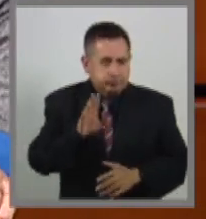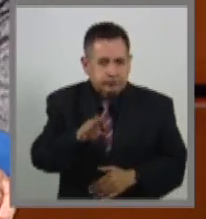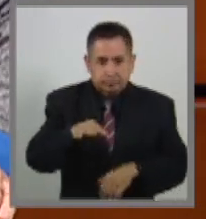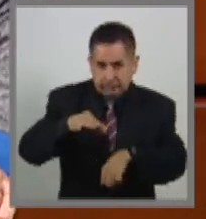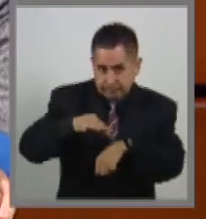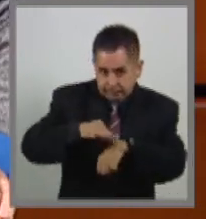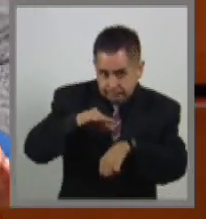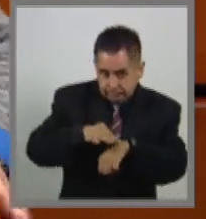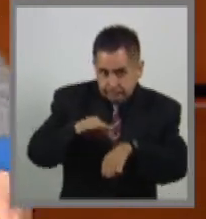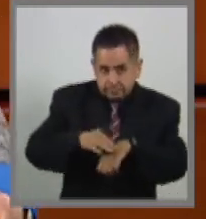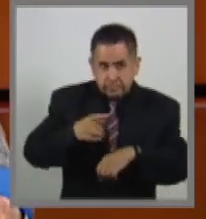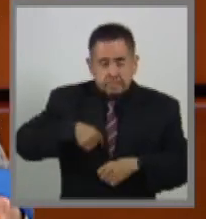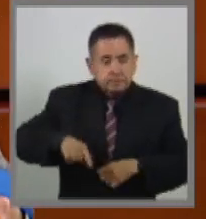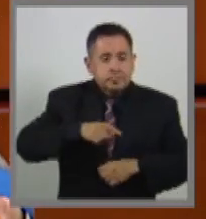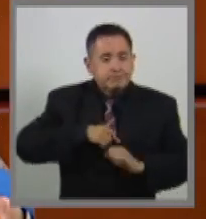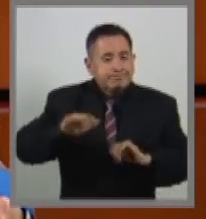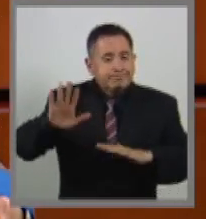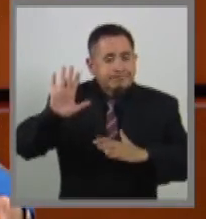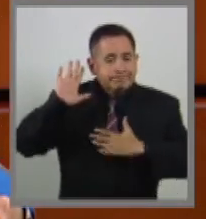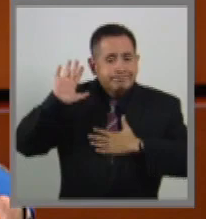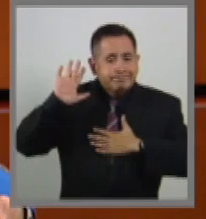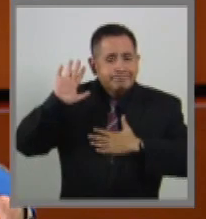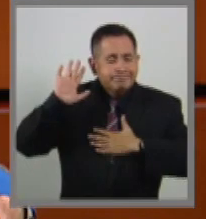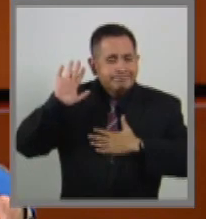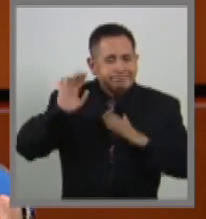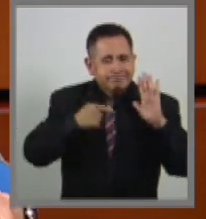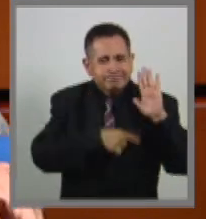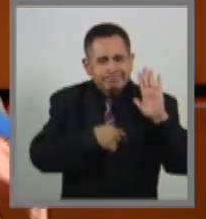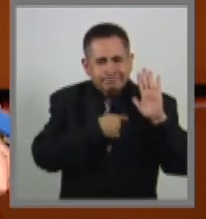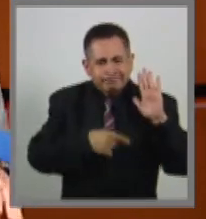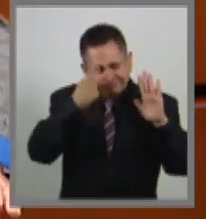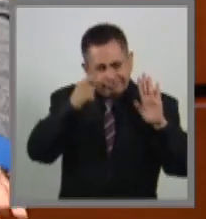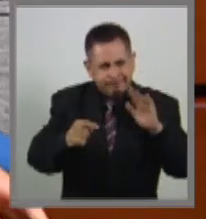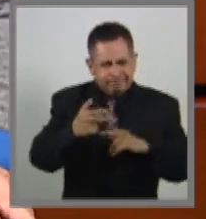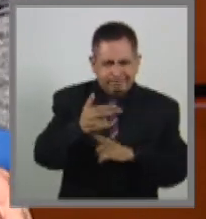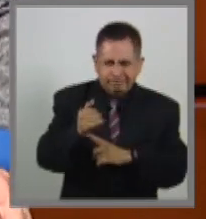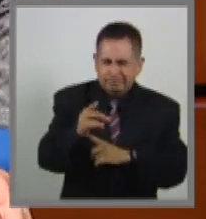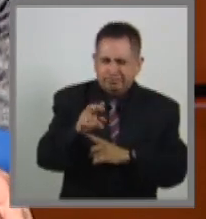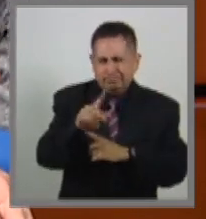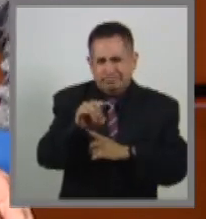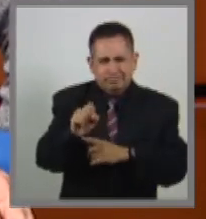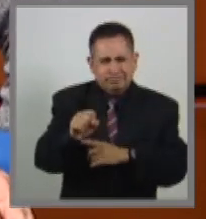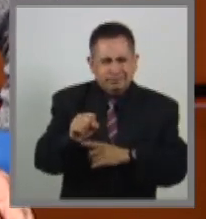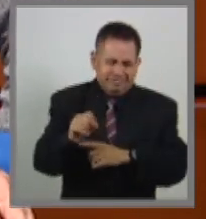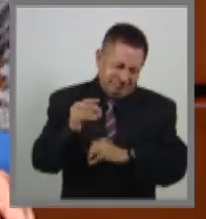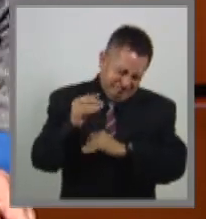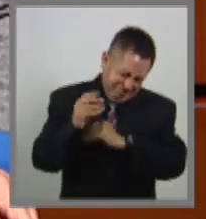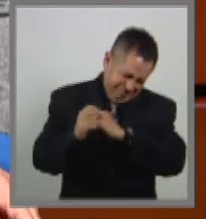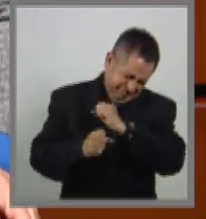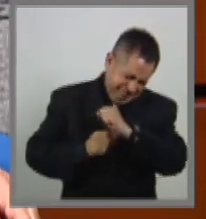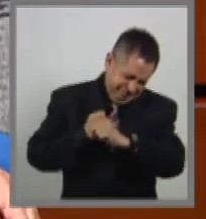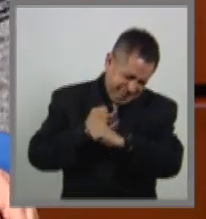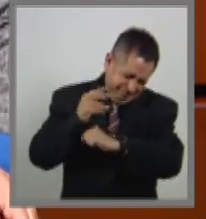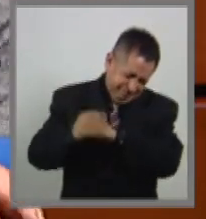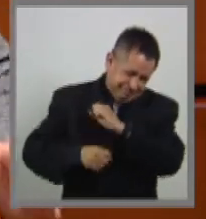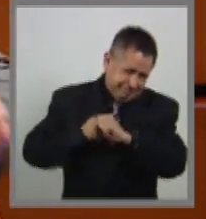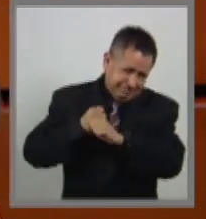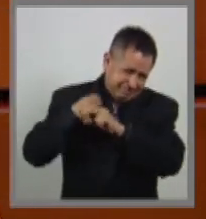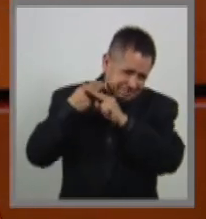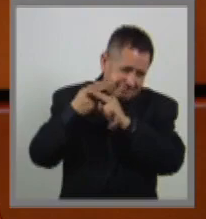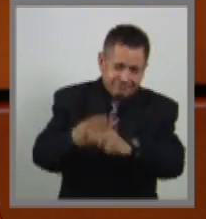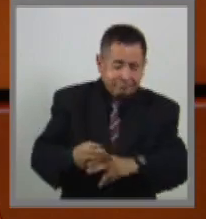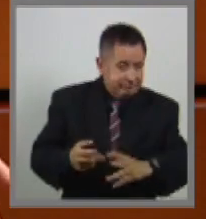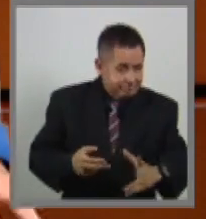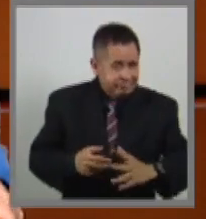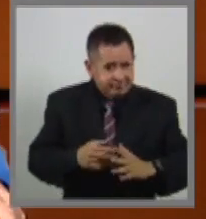médicos hacemos un juramento hipocrático que lleva siglos. Y luego,